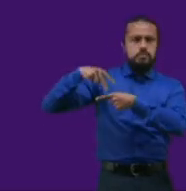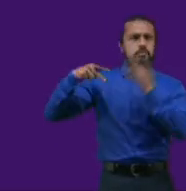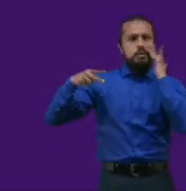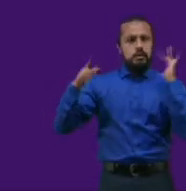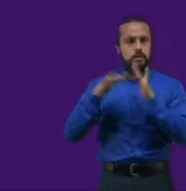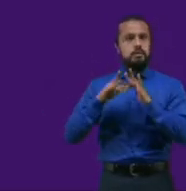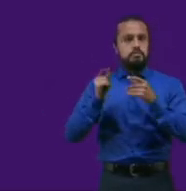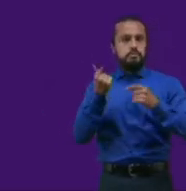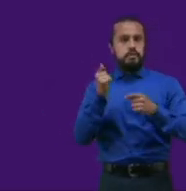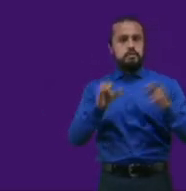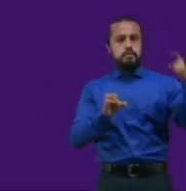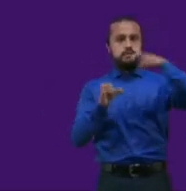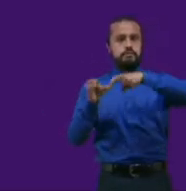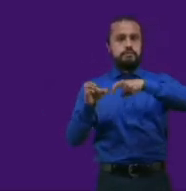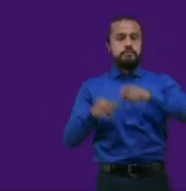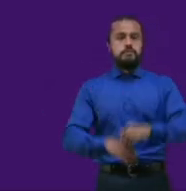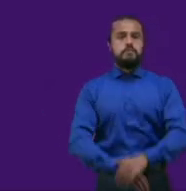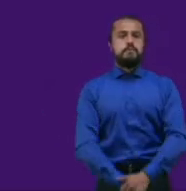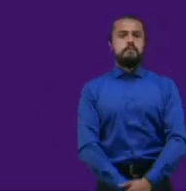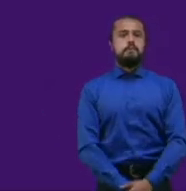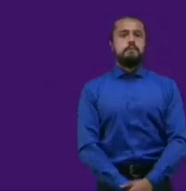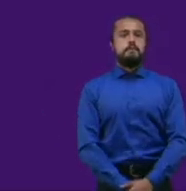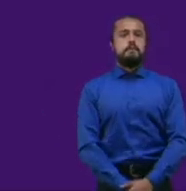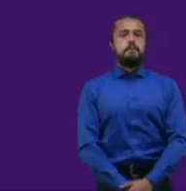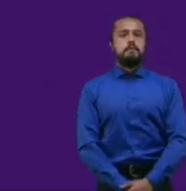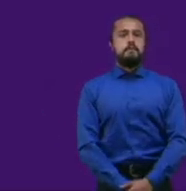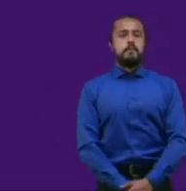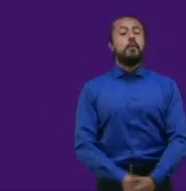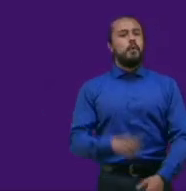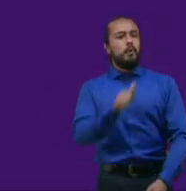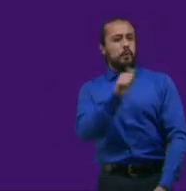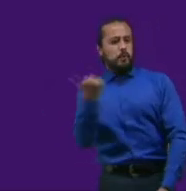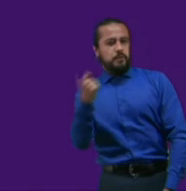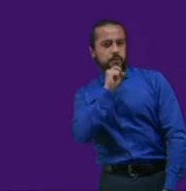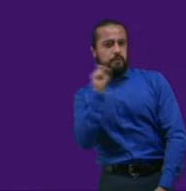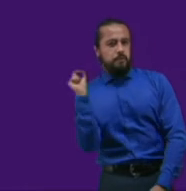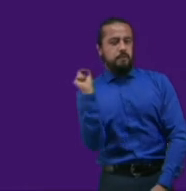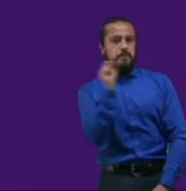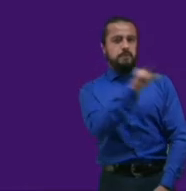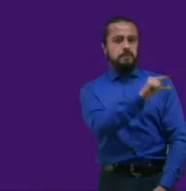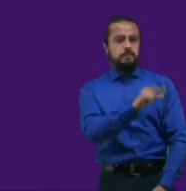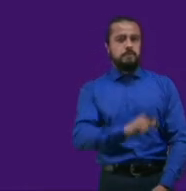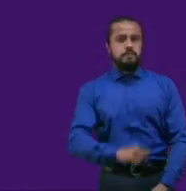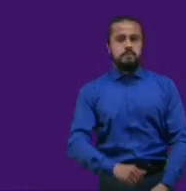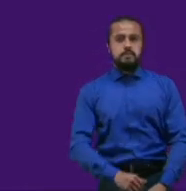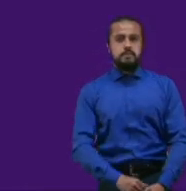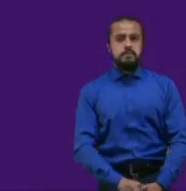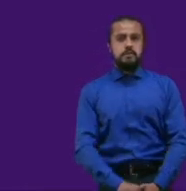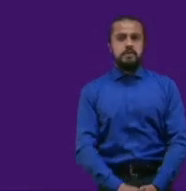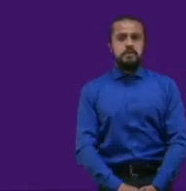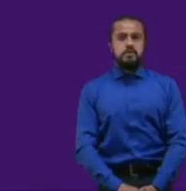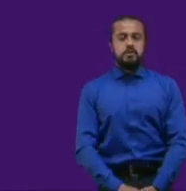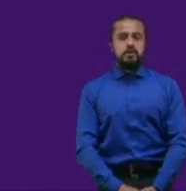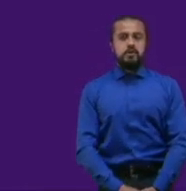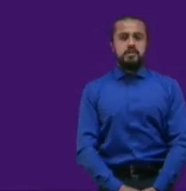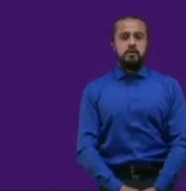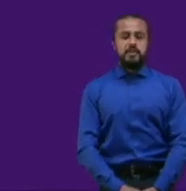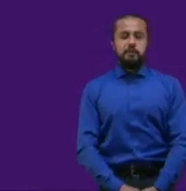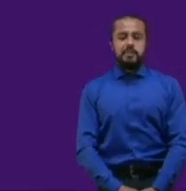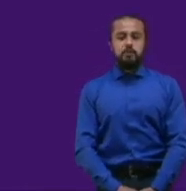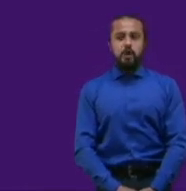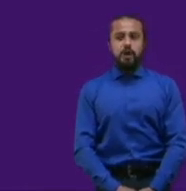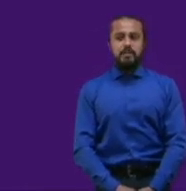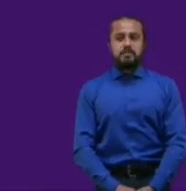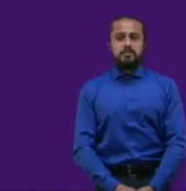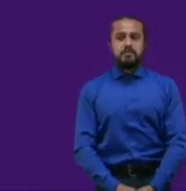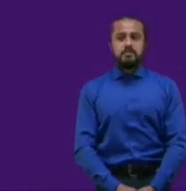De acuerdo, Camila. Otra pregunta del público. Me preguntan, listo, tengo un emprendimiento, es muy pequeño, todavía